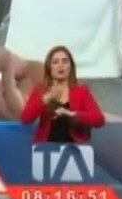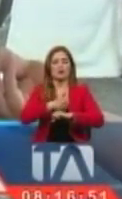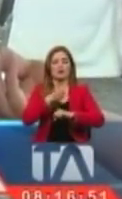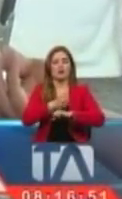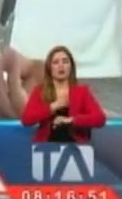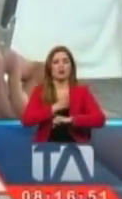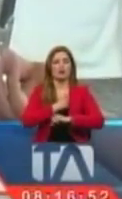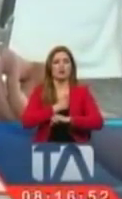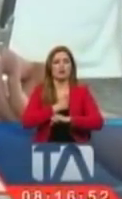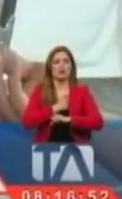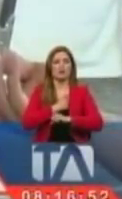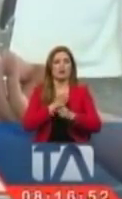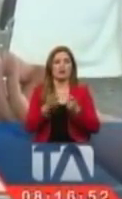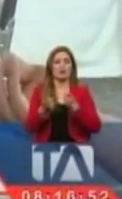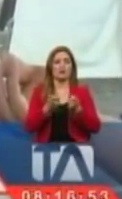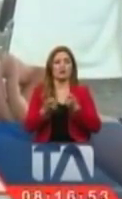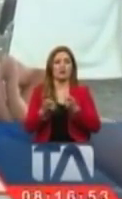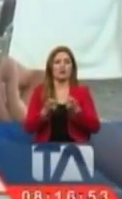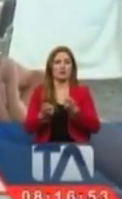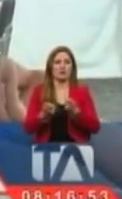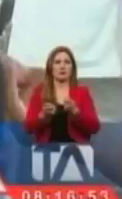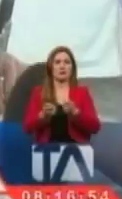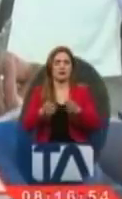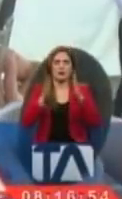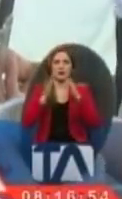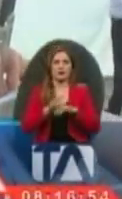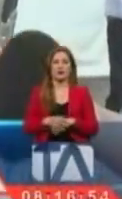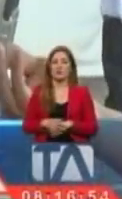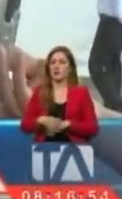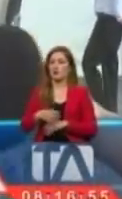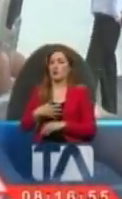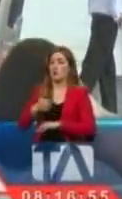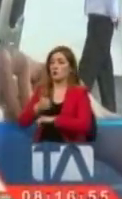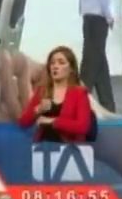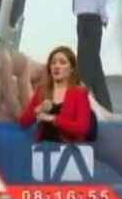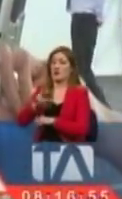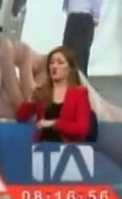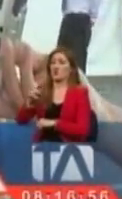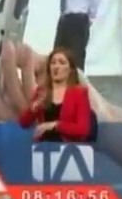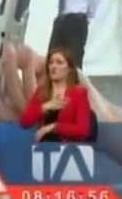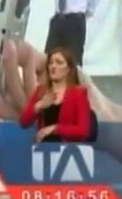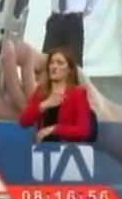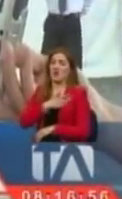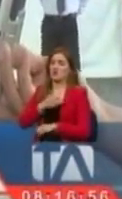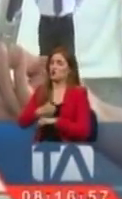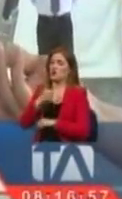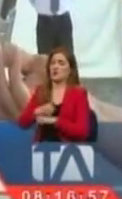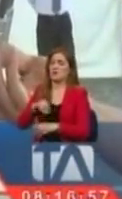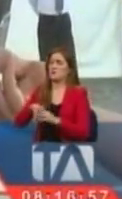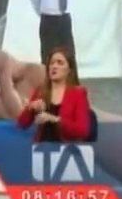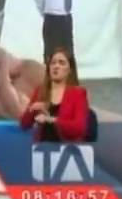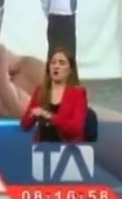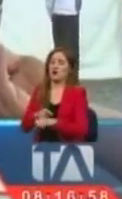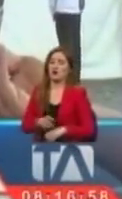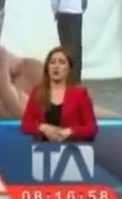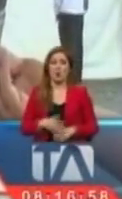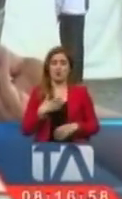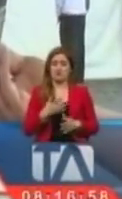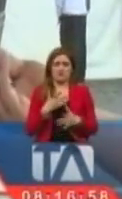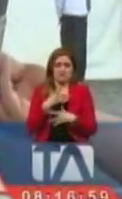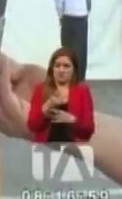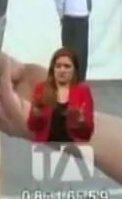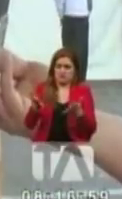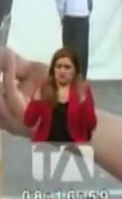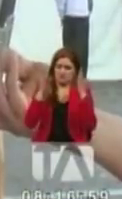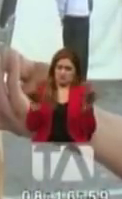locales que están en la plena potestad de atender los requerimientos ellos creen a ellos hablar con usted con todo gusto también estamos a disposición para recibir cualquier